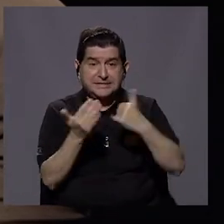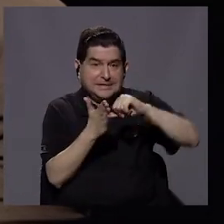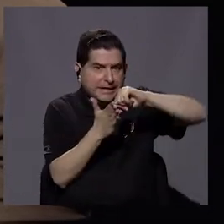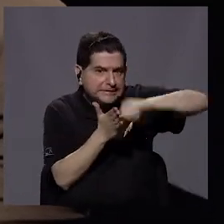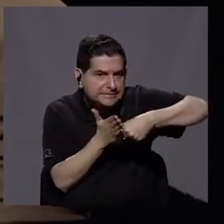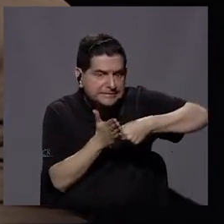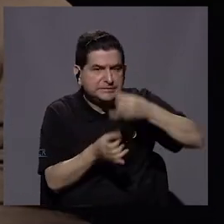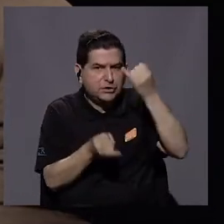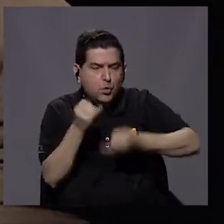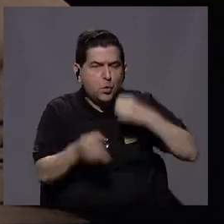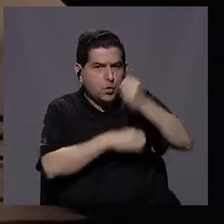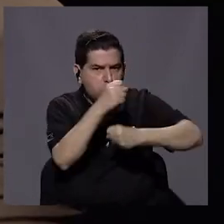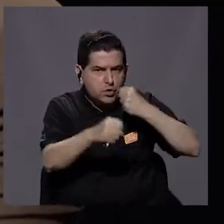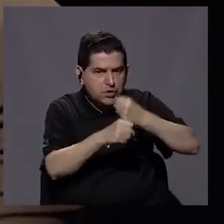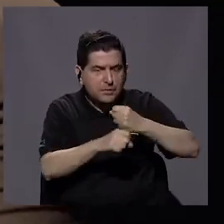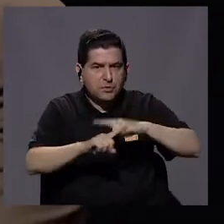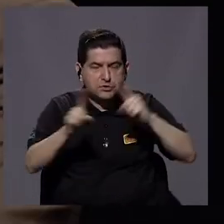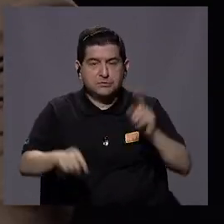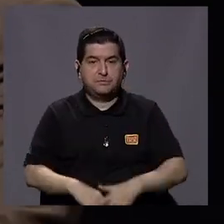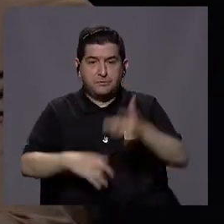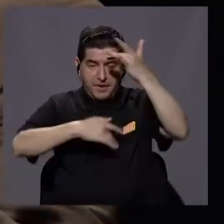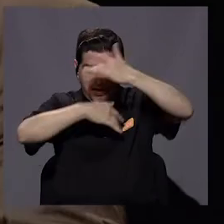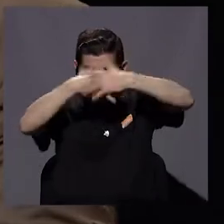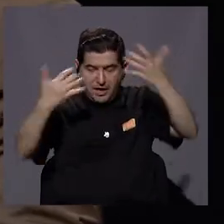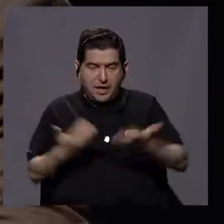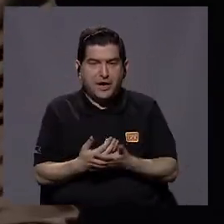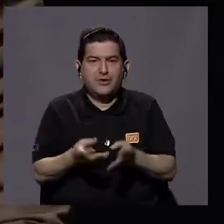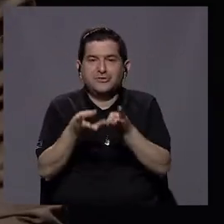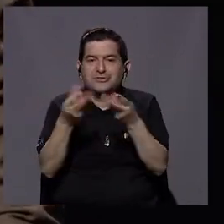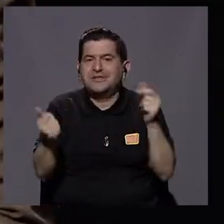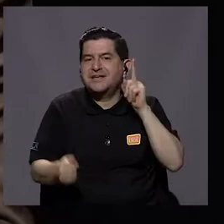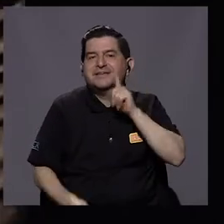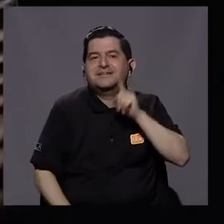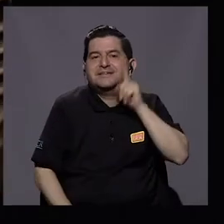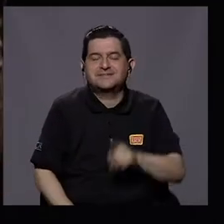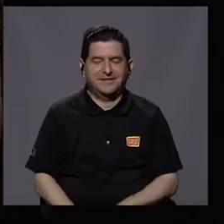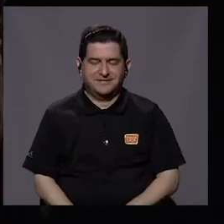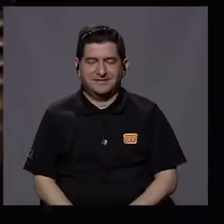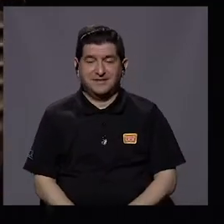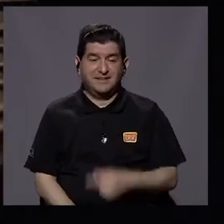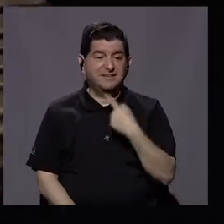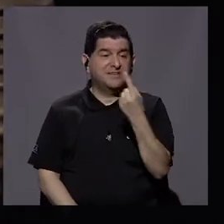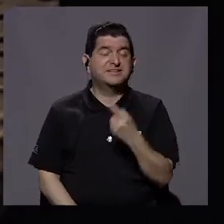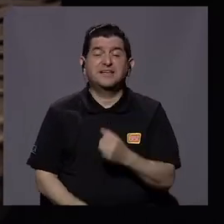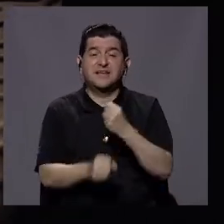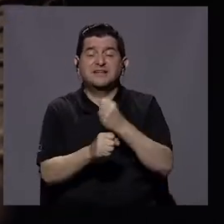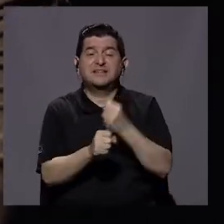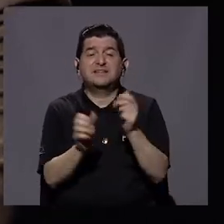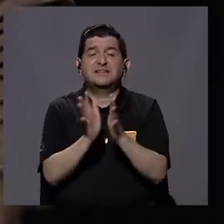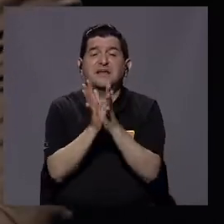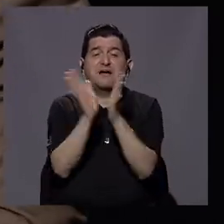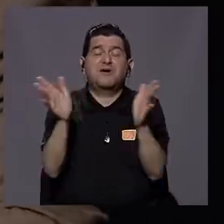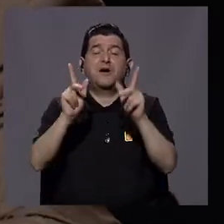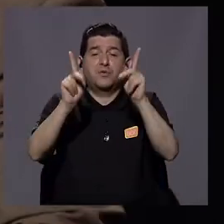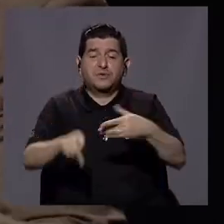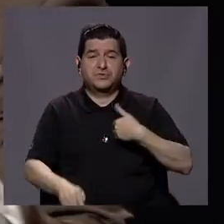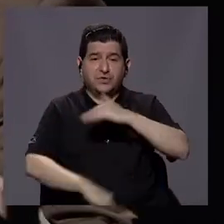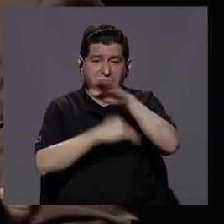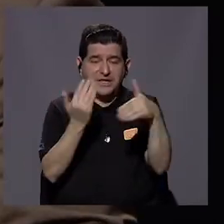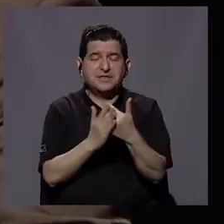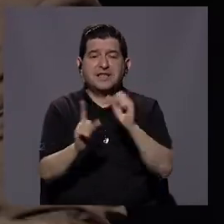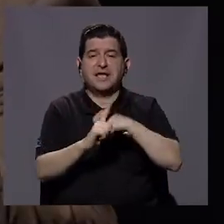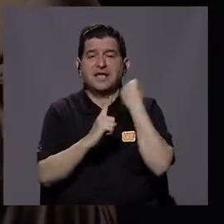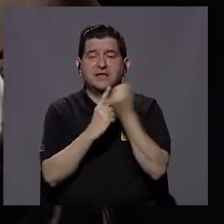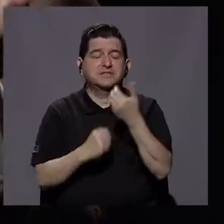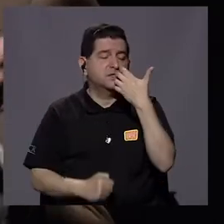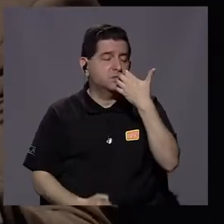acentuando durante los últimos años, pero que con la pandemia se desmitifica porque no es así. Y es el discurso de que el empleado público es un empleado que tiene todas las